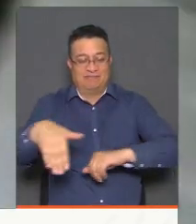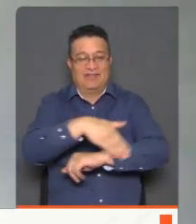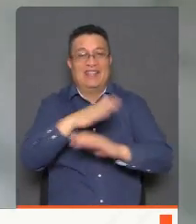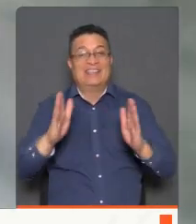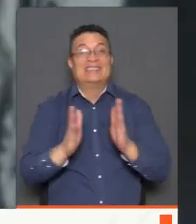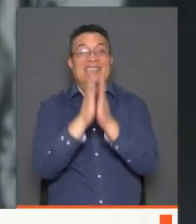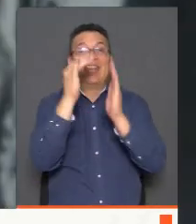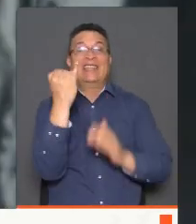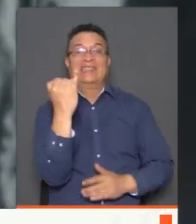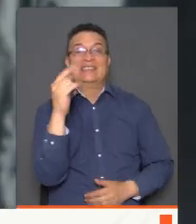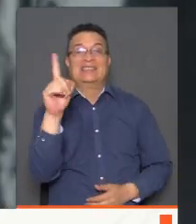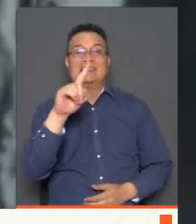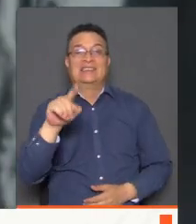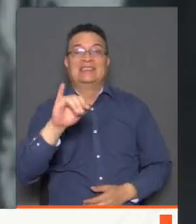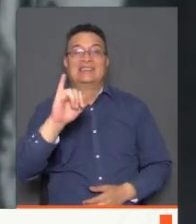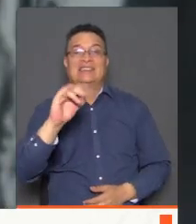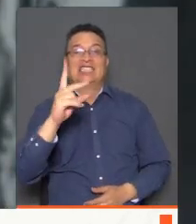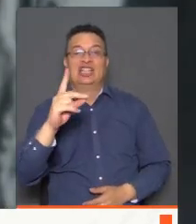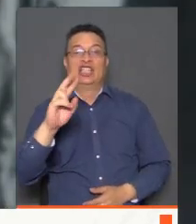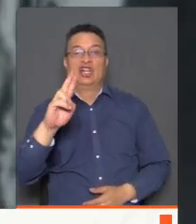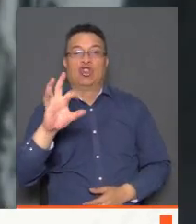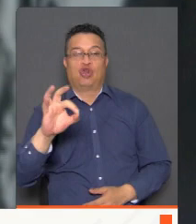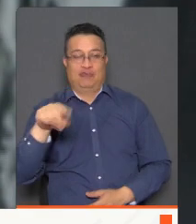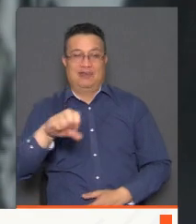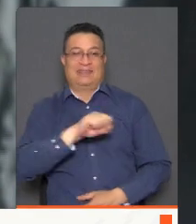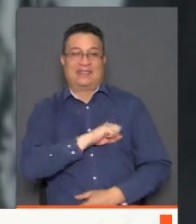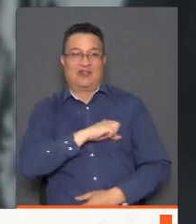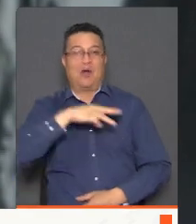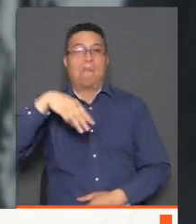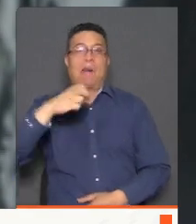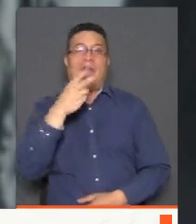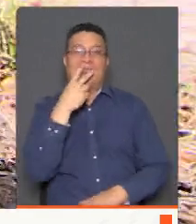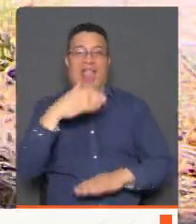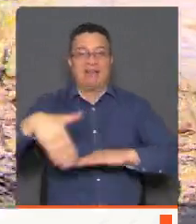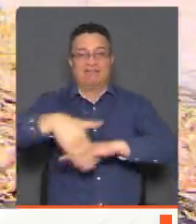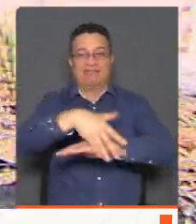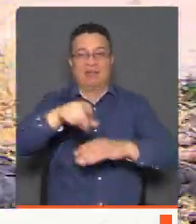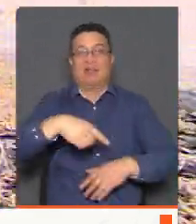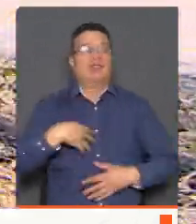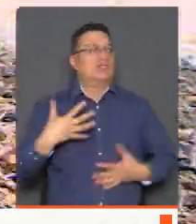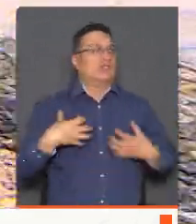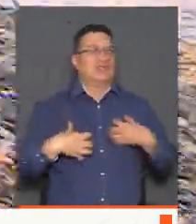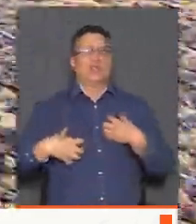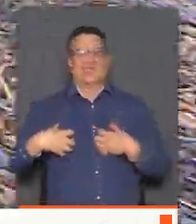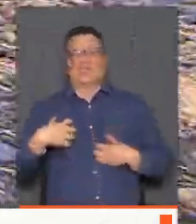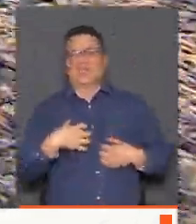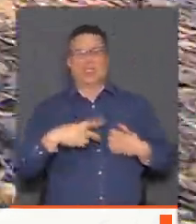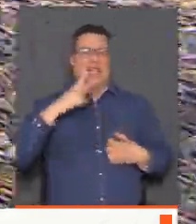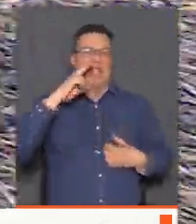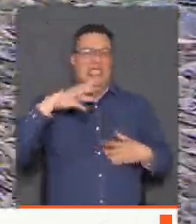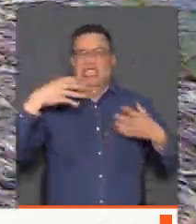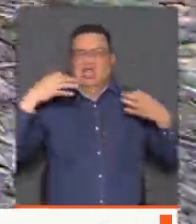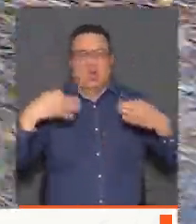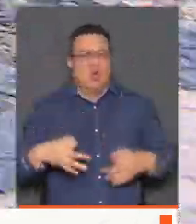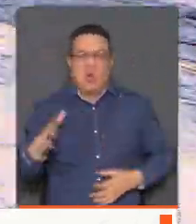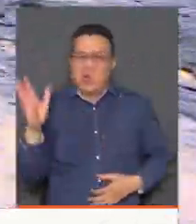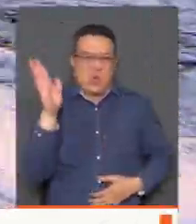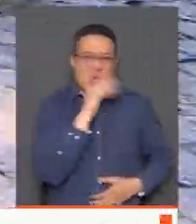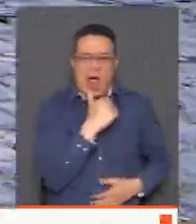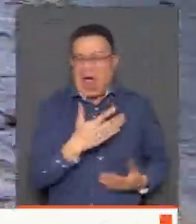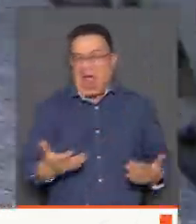en Santiago. Hoy dicen vivir prisioneros de la inseguridad en su sector. No es un eufemismo, es